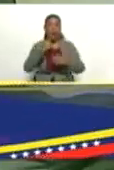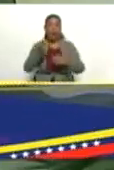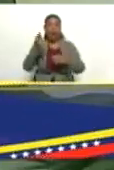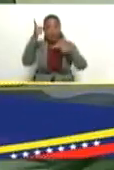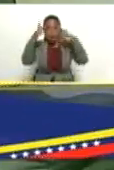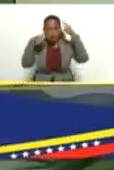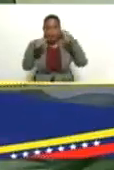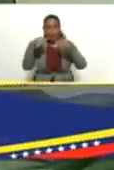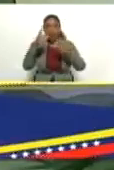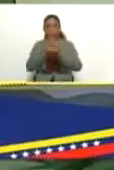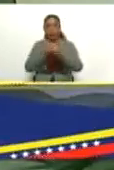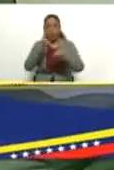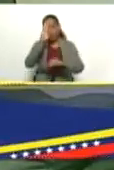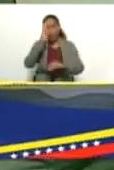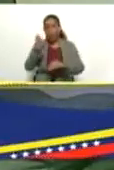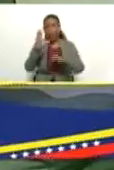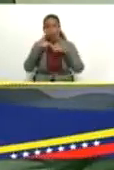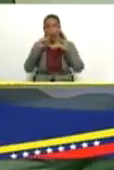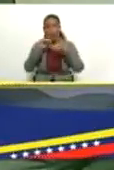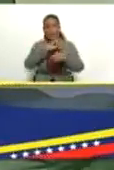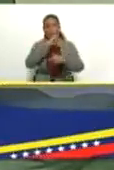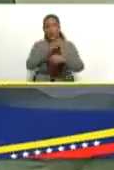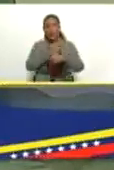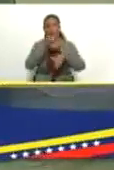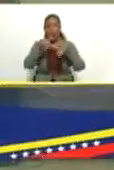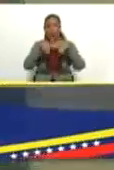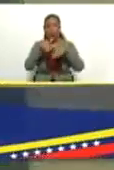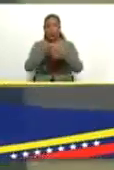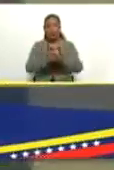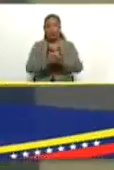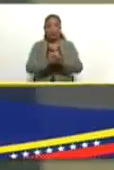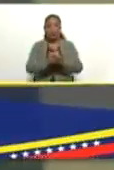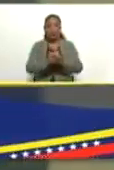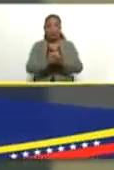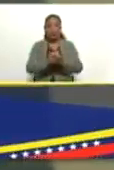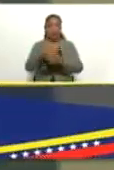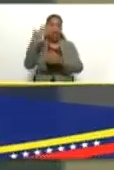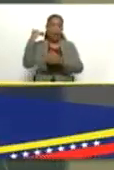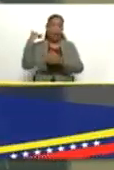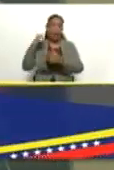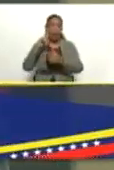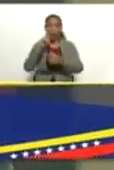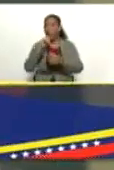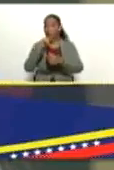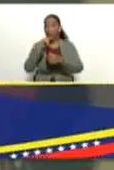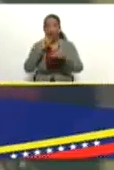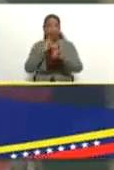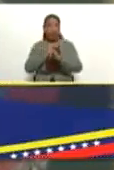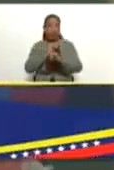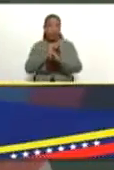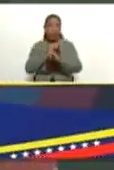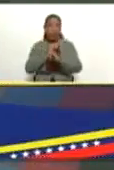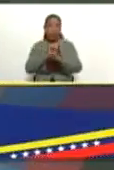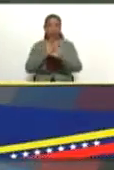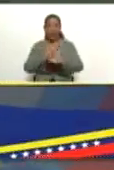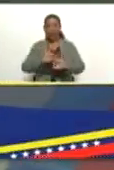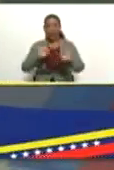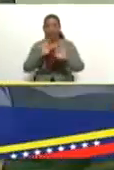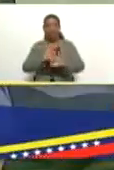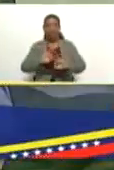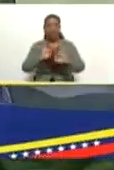democracia directa. Y hablaba del poder electoral. Y para entonces no existía internet. Nada de eso,